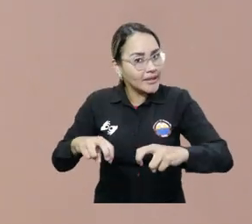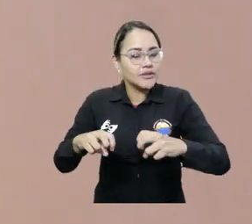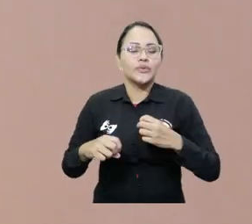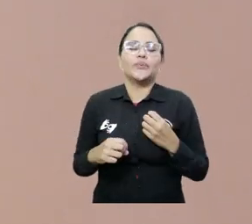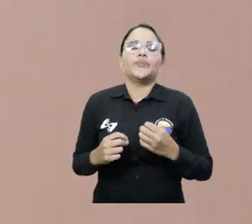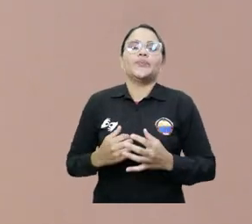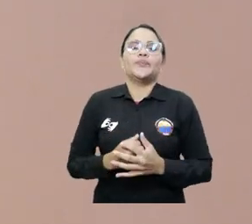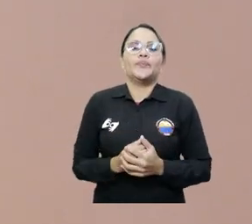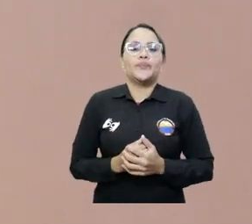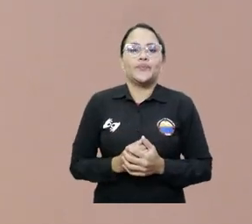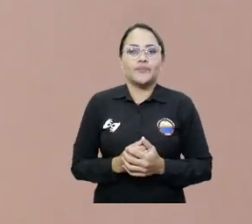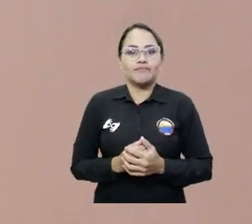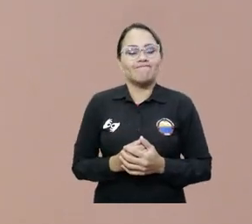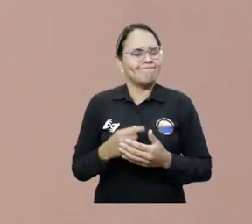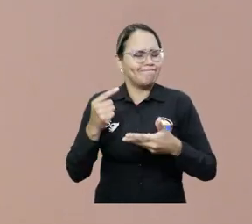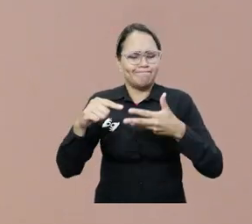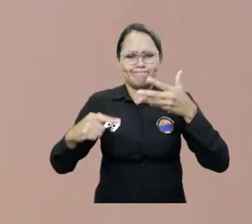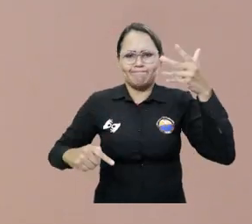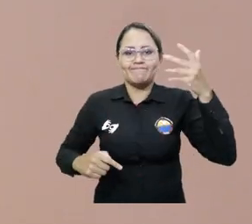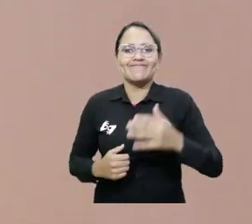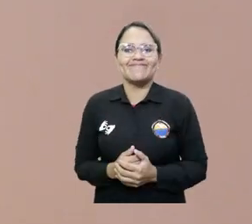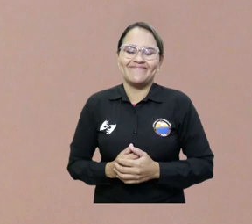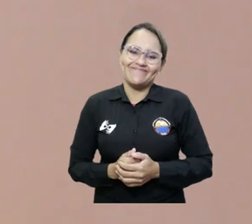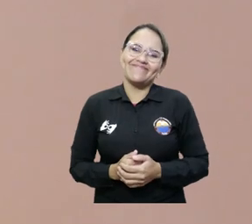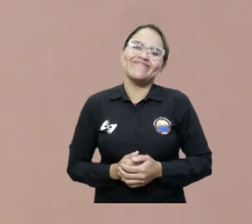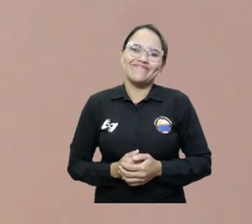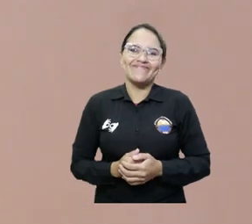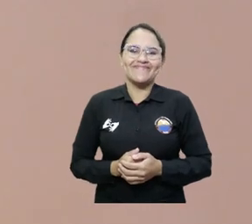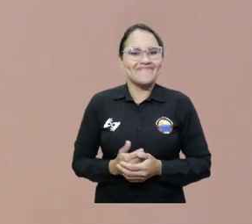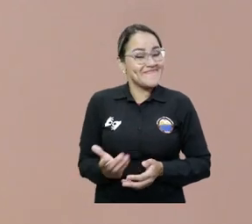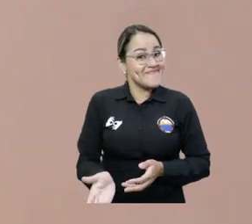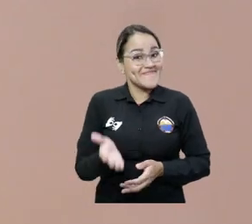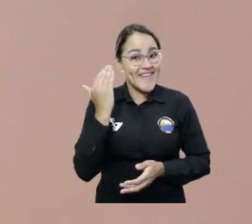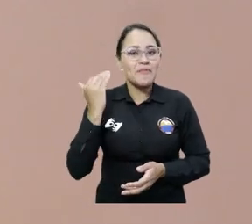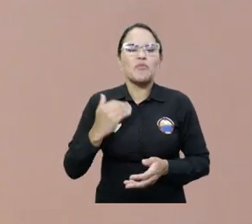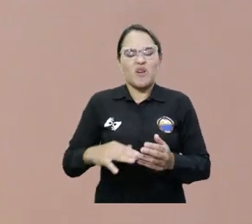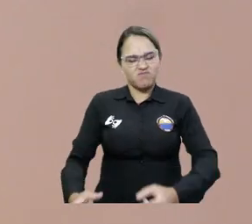etc. Vamos a afianzar